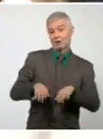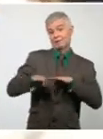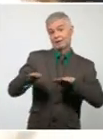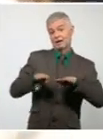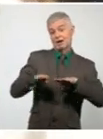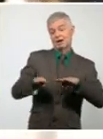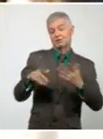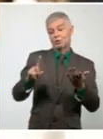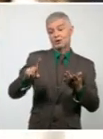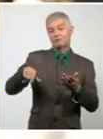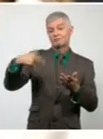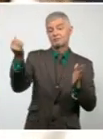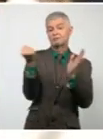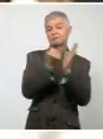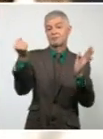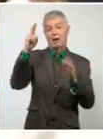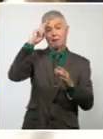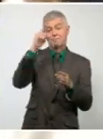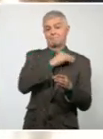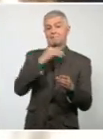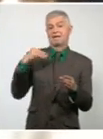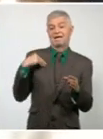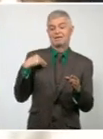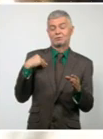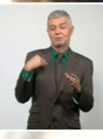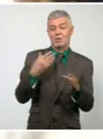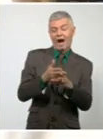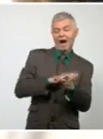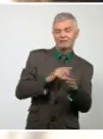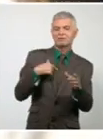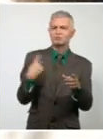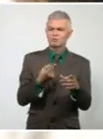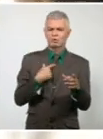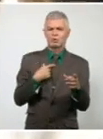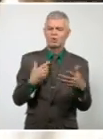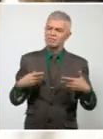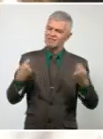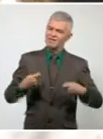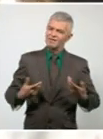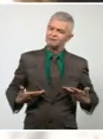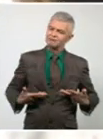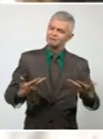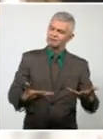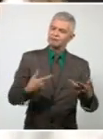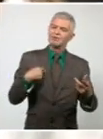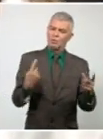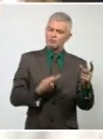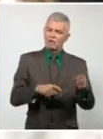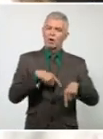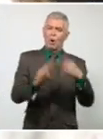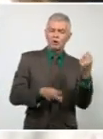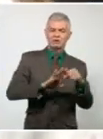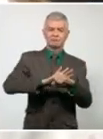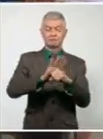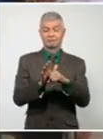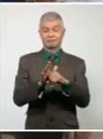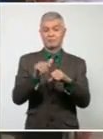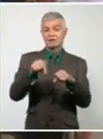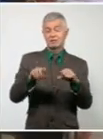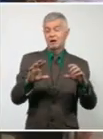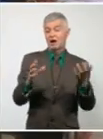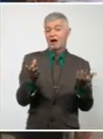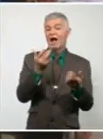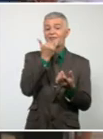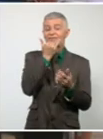ya para formarnos como médicos, y debemos dar el paso al frente para poder enfrentar esta pandemia que está azotando como tal a todo el mundo,